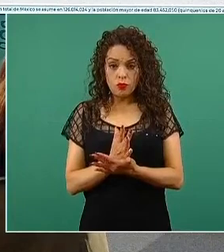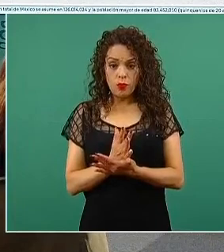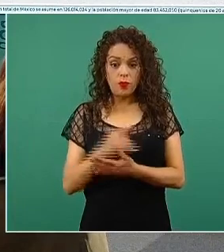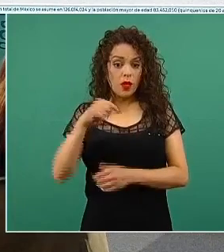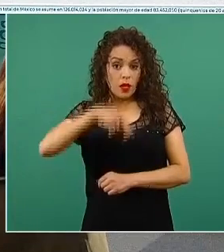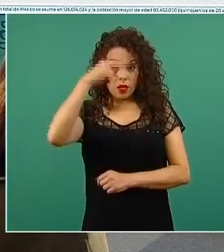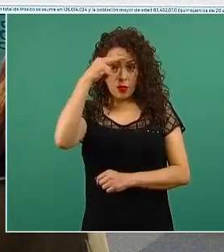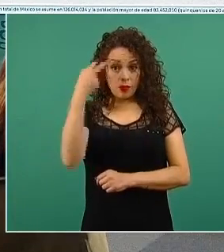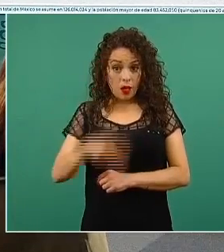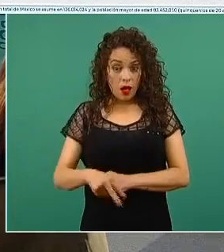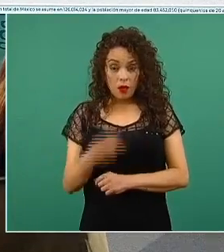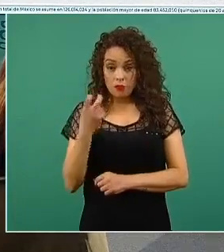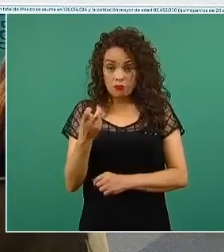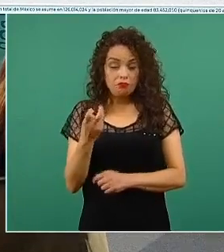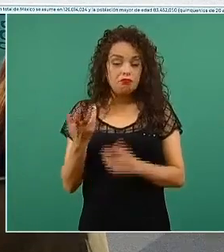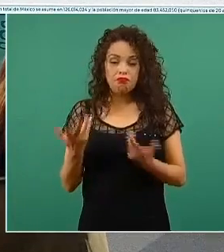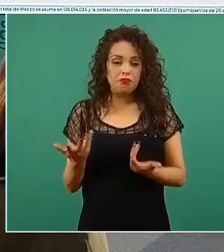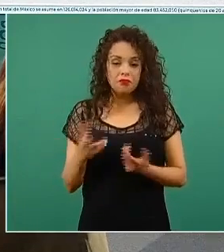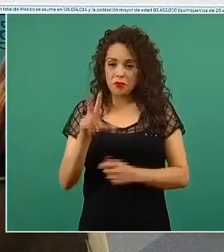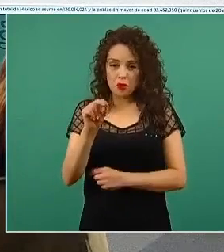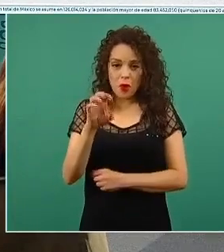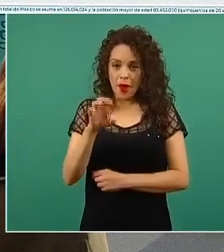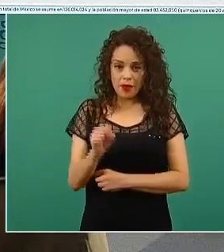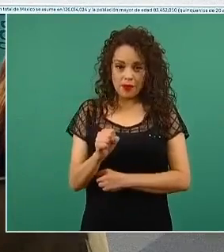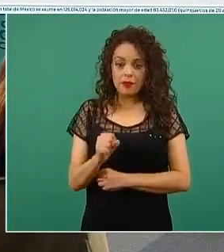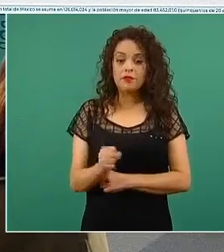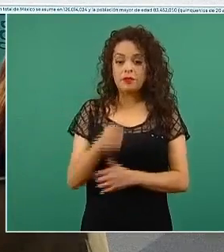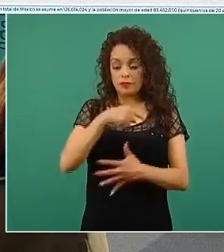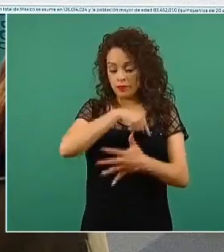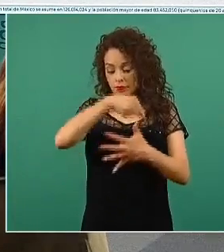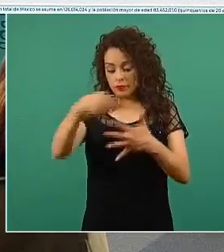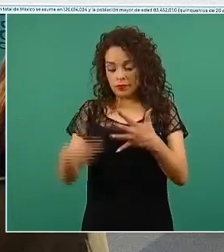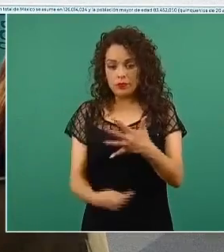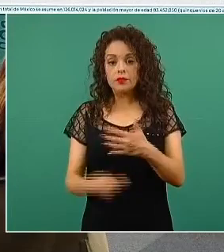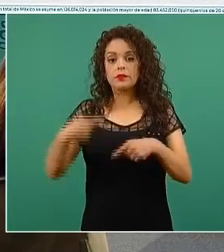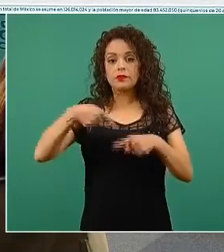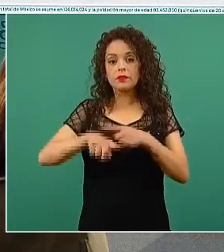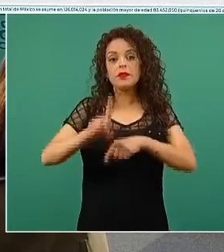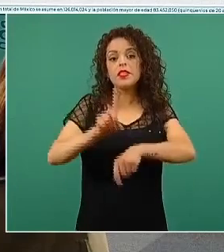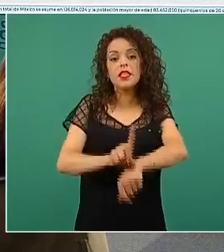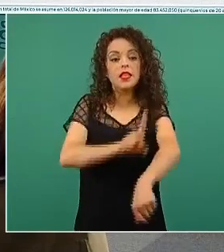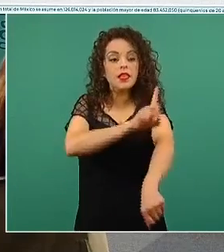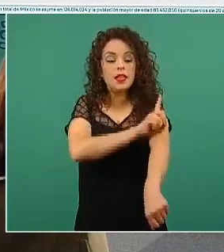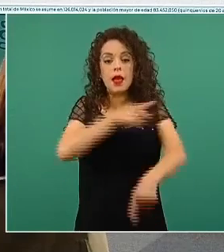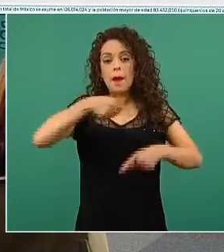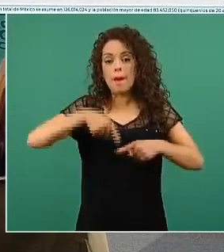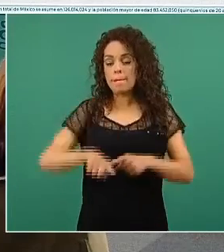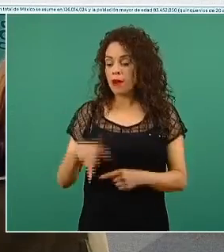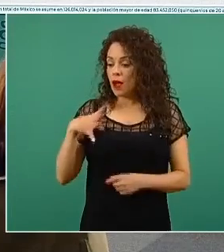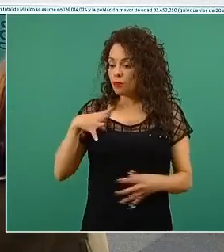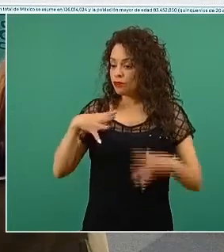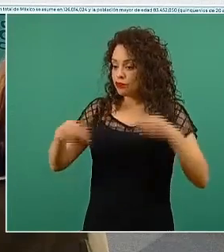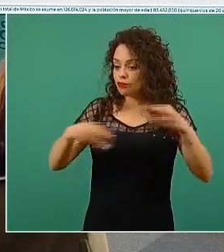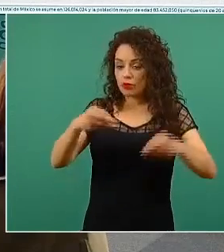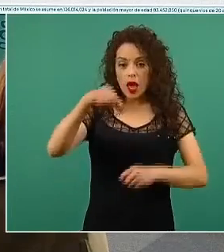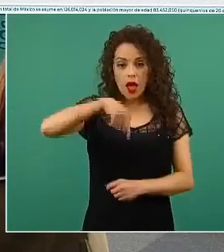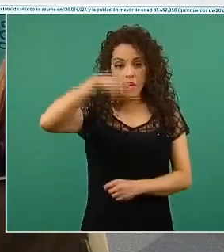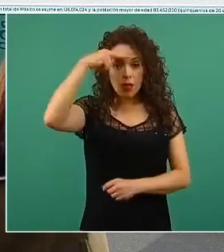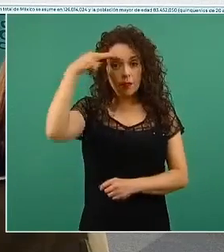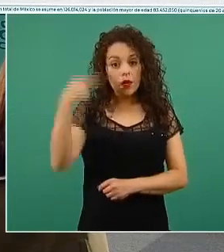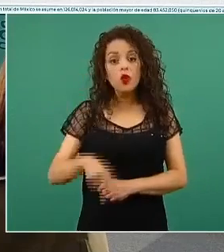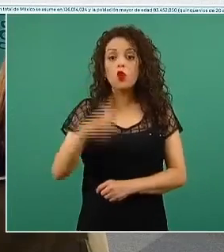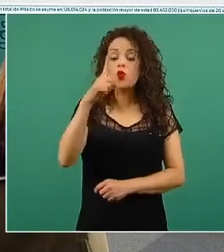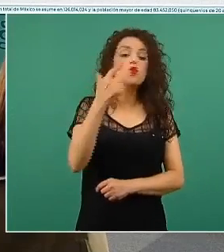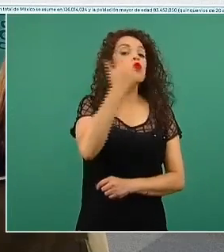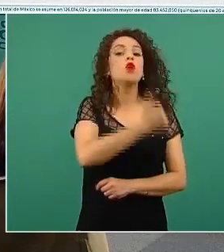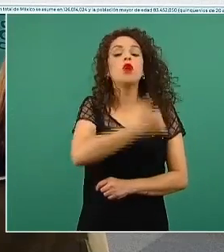en México, lo cual siempre fue incorrecto. Estos 5 componentes iniciaron desde el inicio de la transmisión en México y cada uno